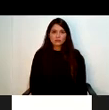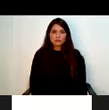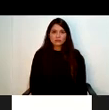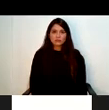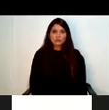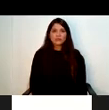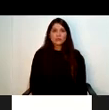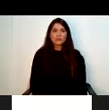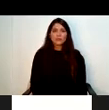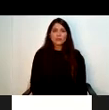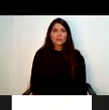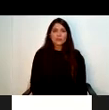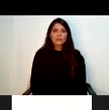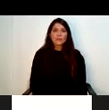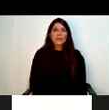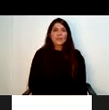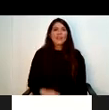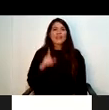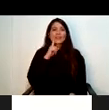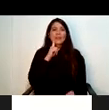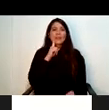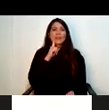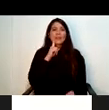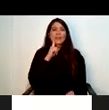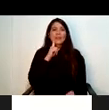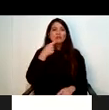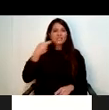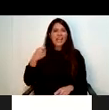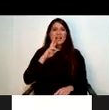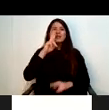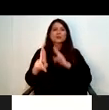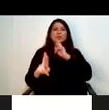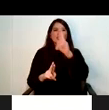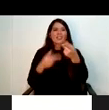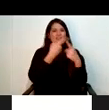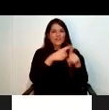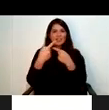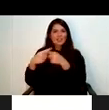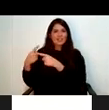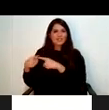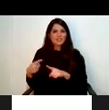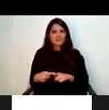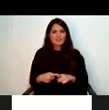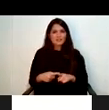Que es probable es que tengamos 100 respuestas diferentes.